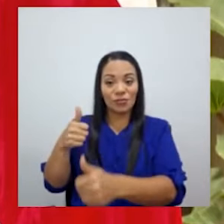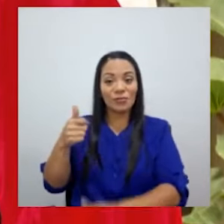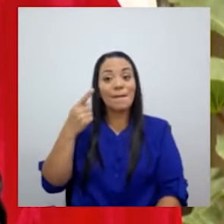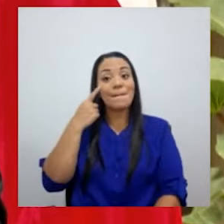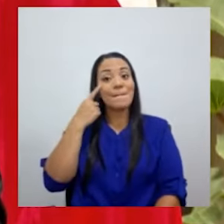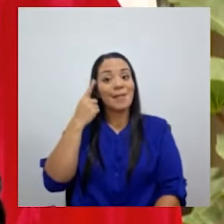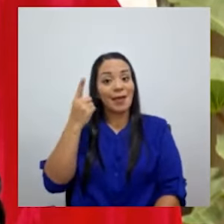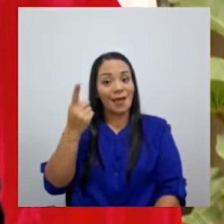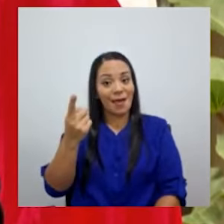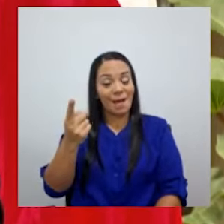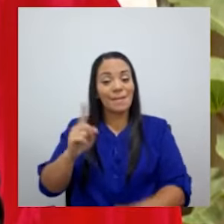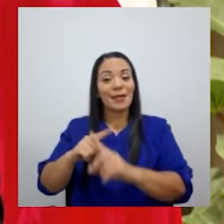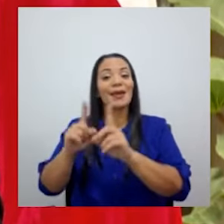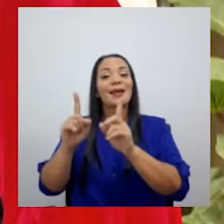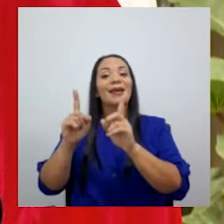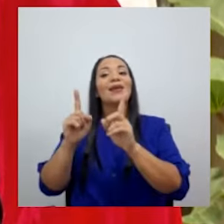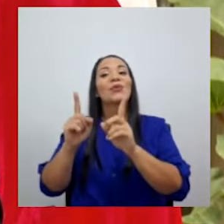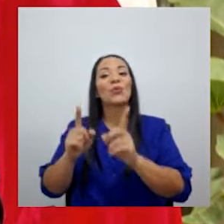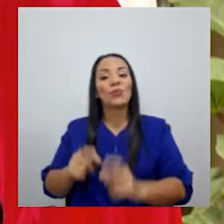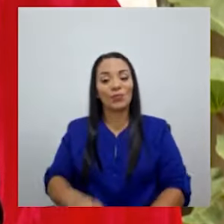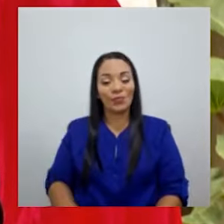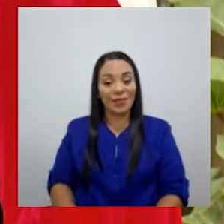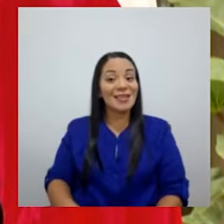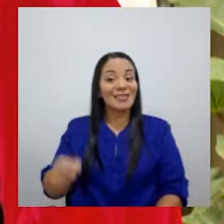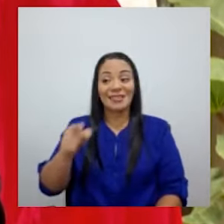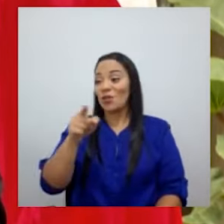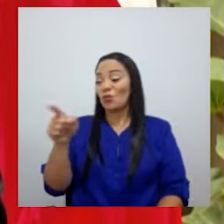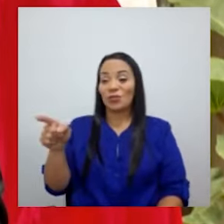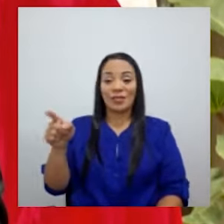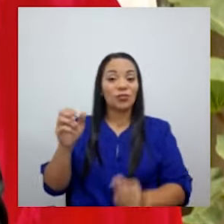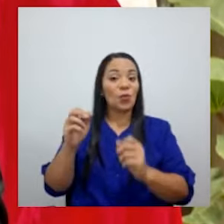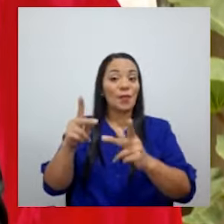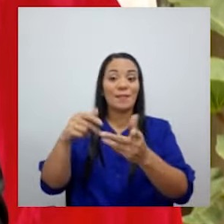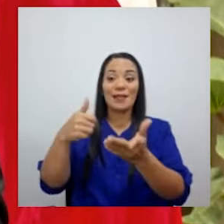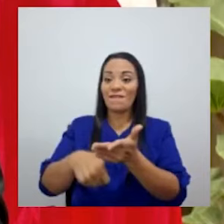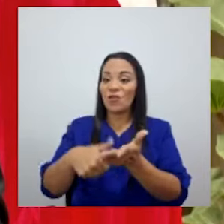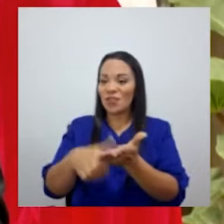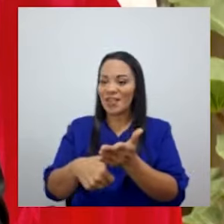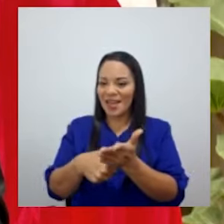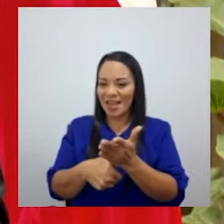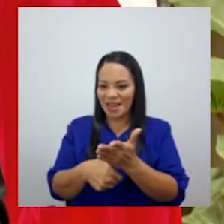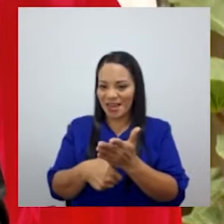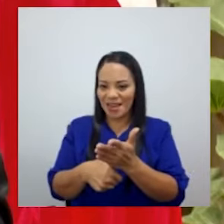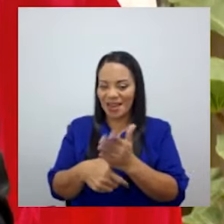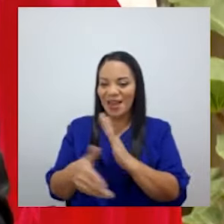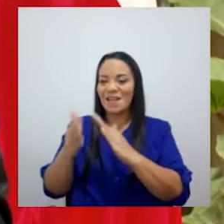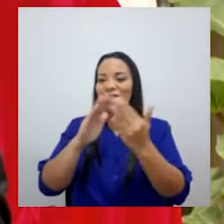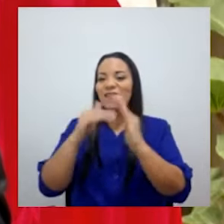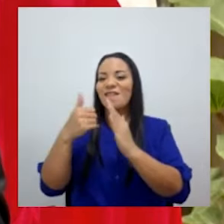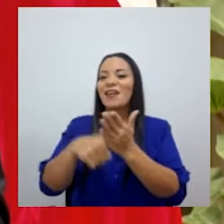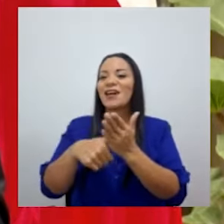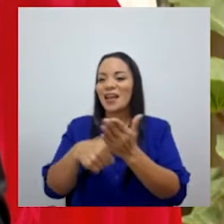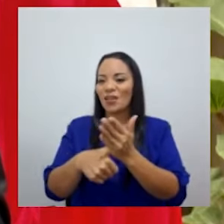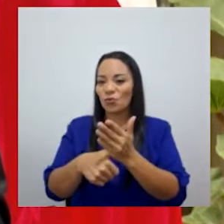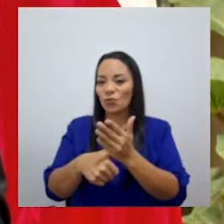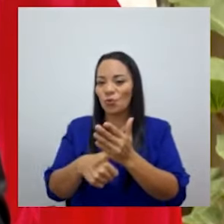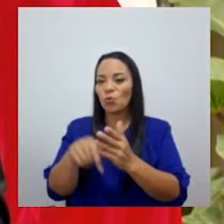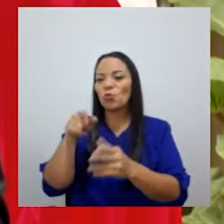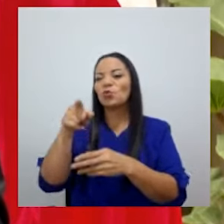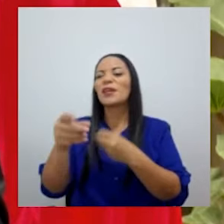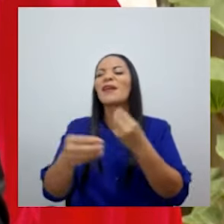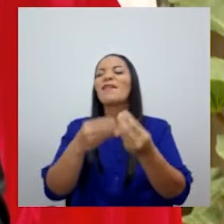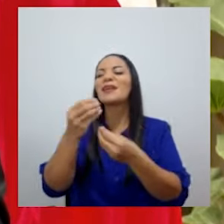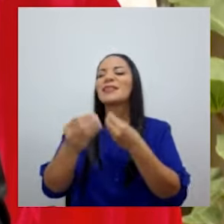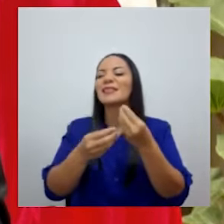pero si a usted no lo dejan votar en un referéndum, ¿qué va a hacer